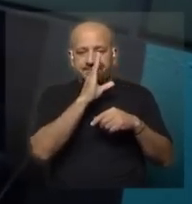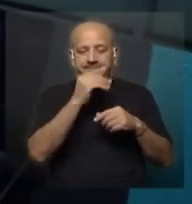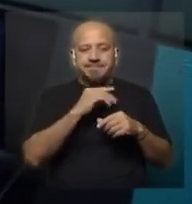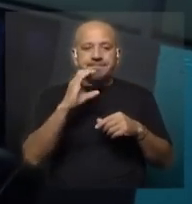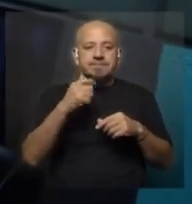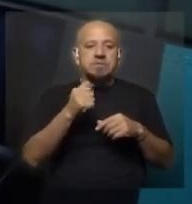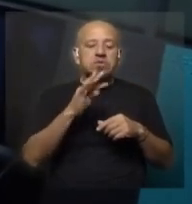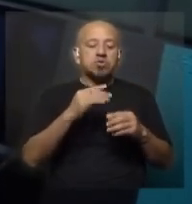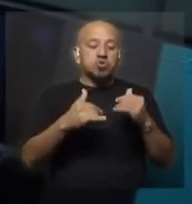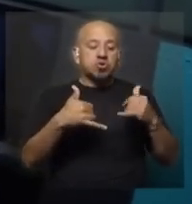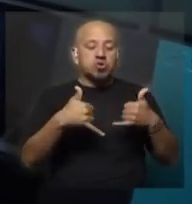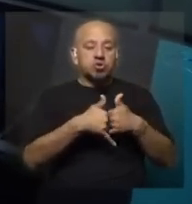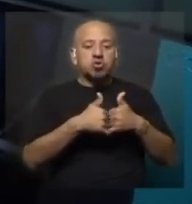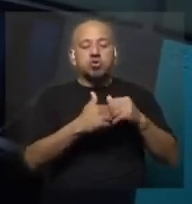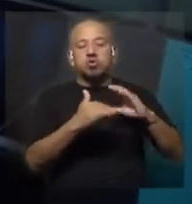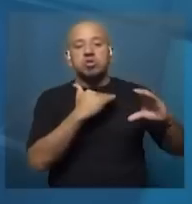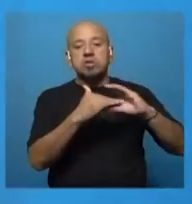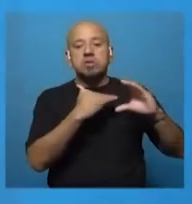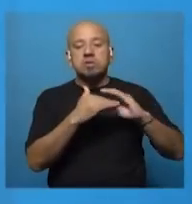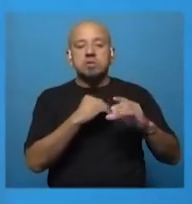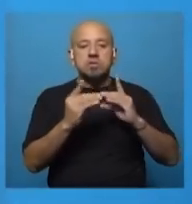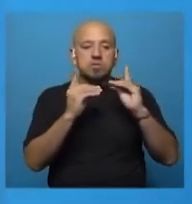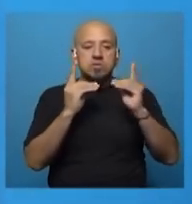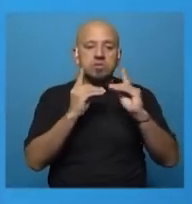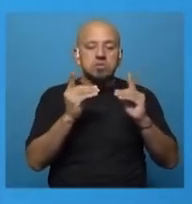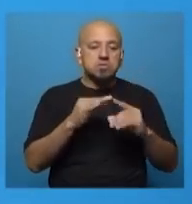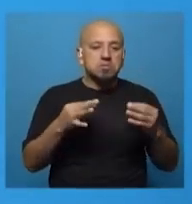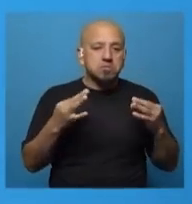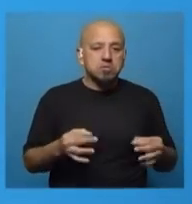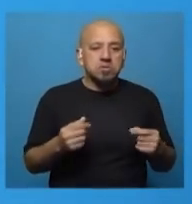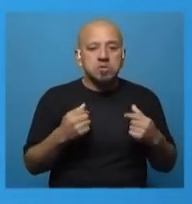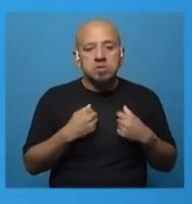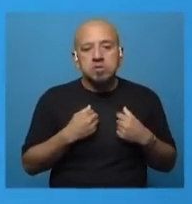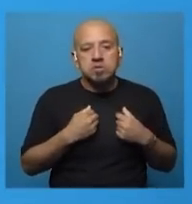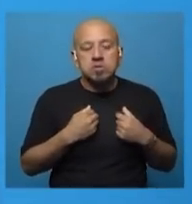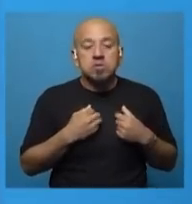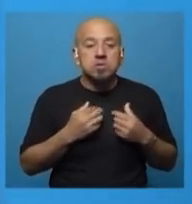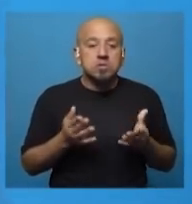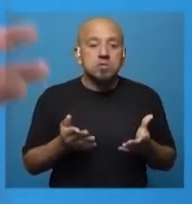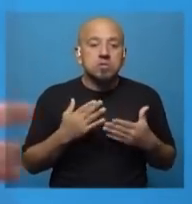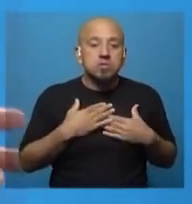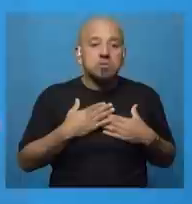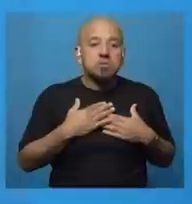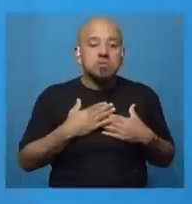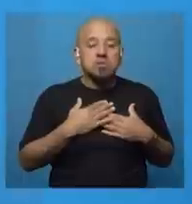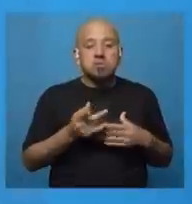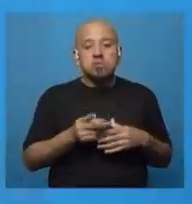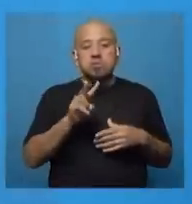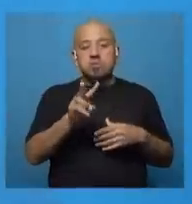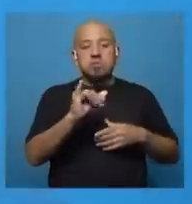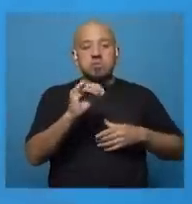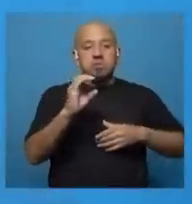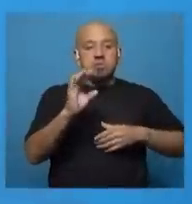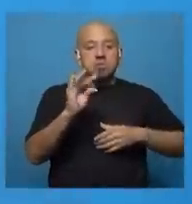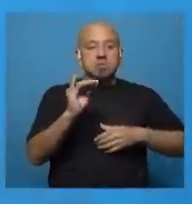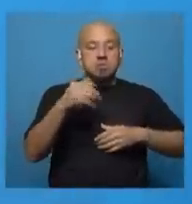chats no en fin fue un diálogo correcto nosotros ahí Íbamos en calidad de víctimas digamos no este